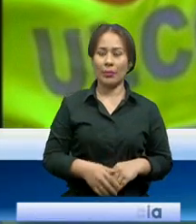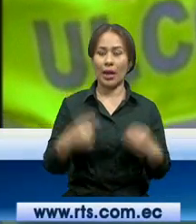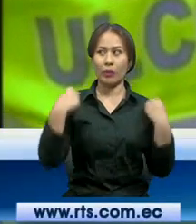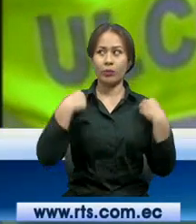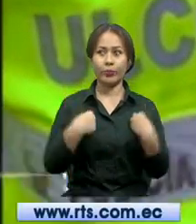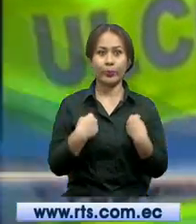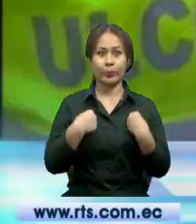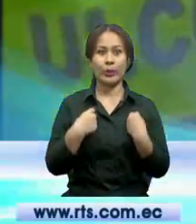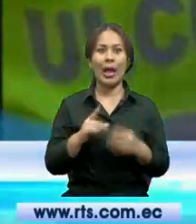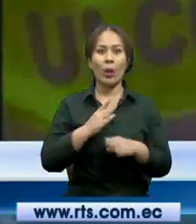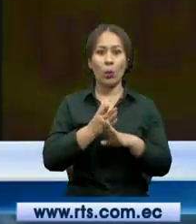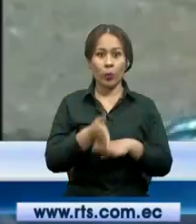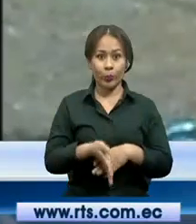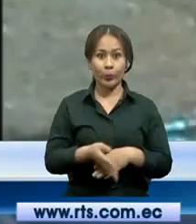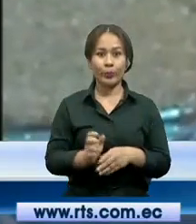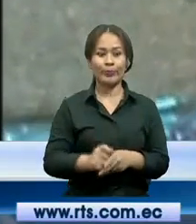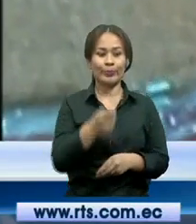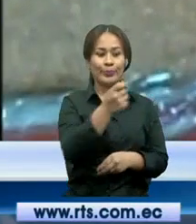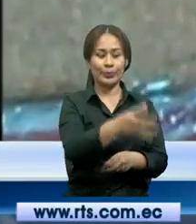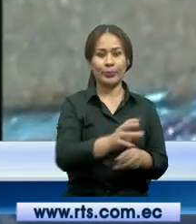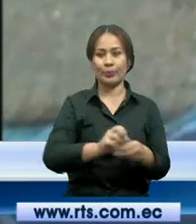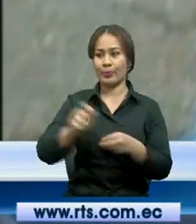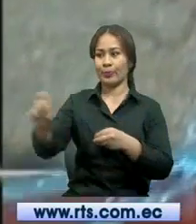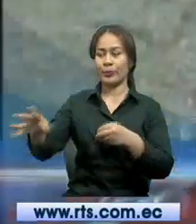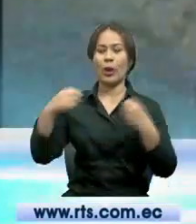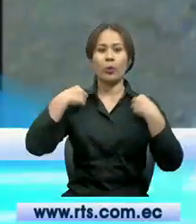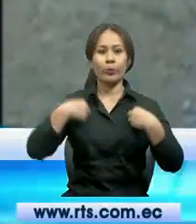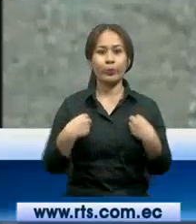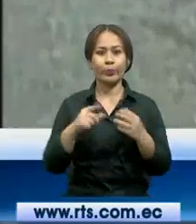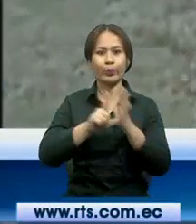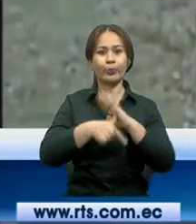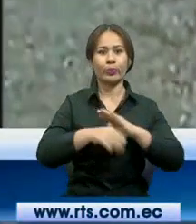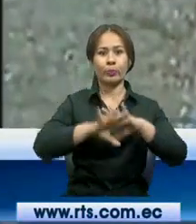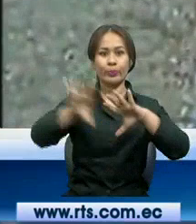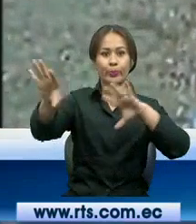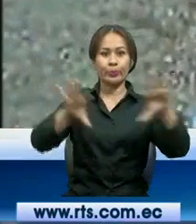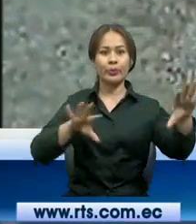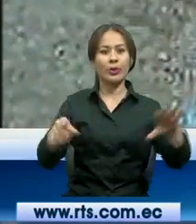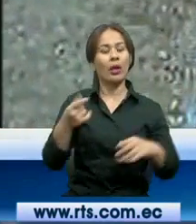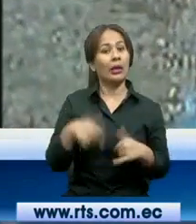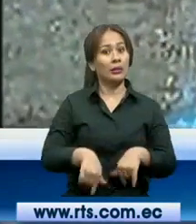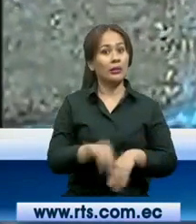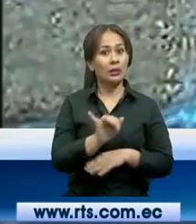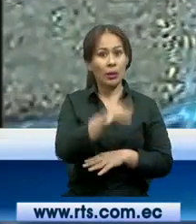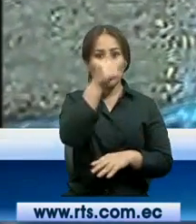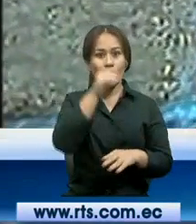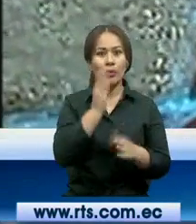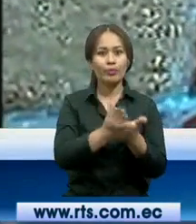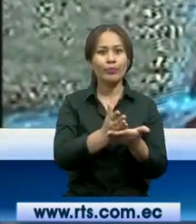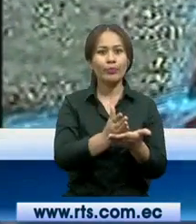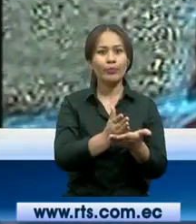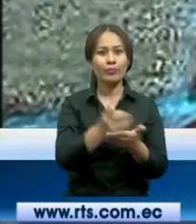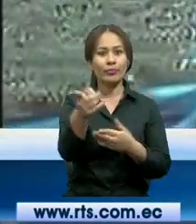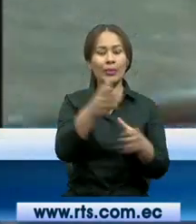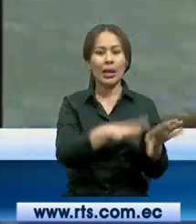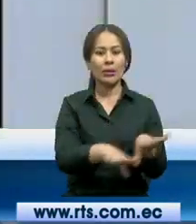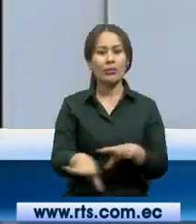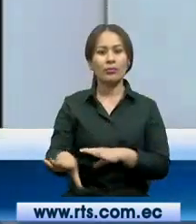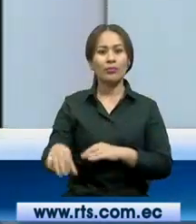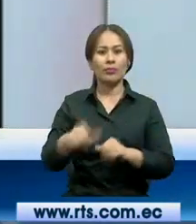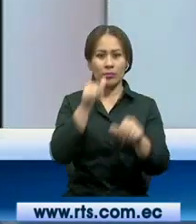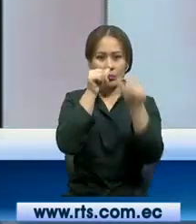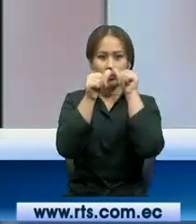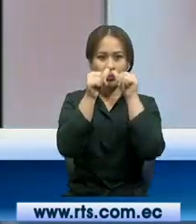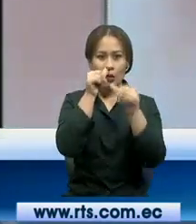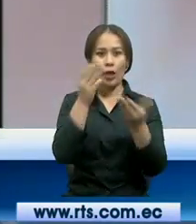alcaloide con personas. Operativos móviles en puntos fronterizos que el último fin de semana frenó la actividad de los traficantes de drogas